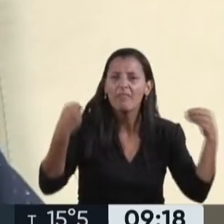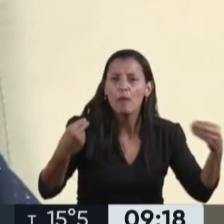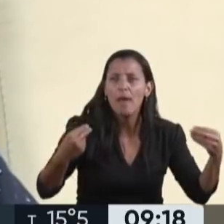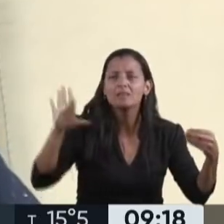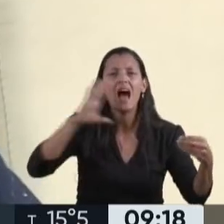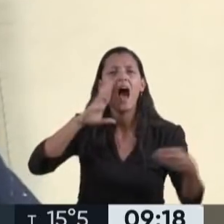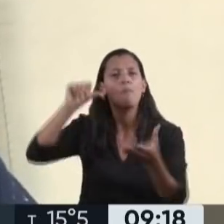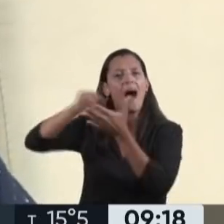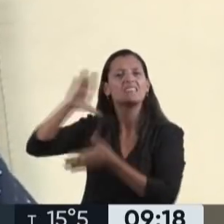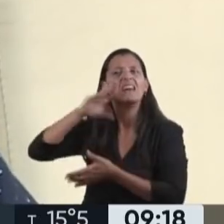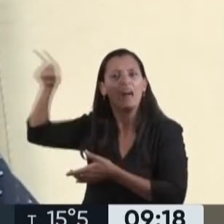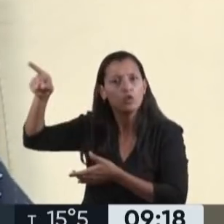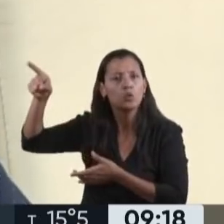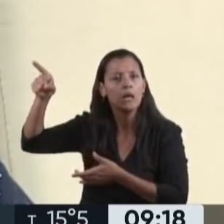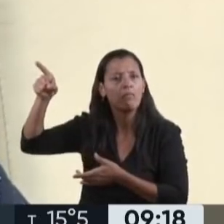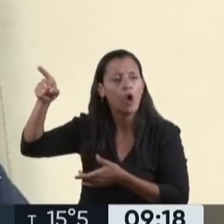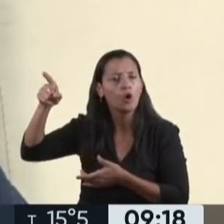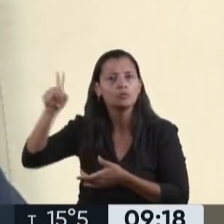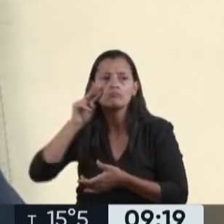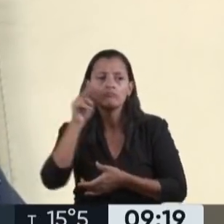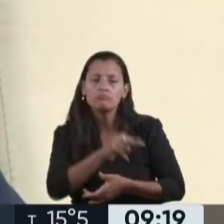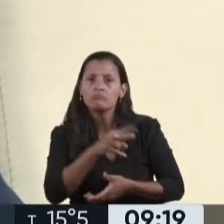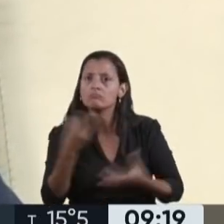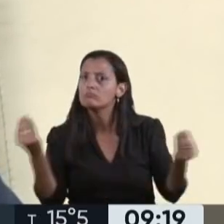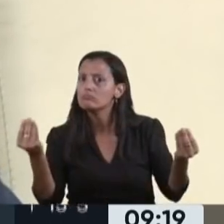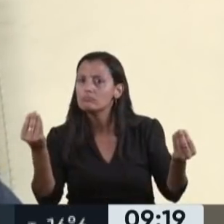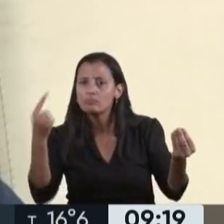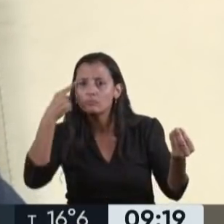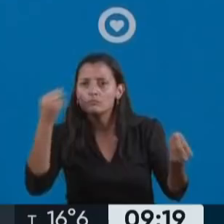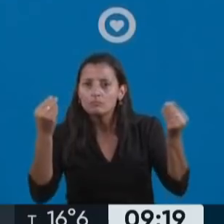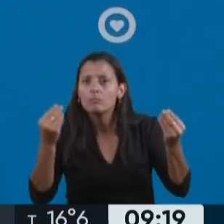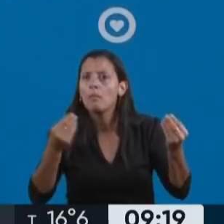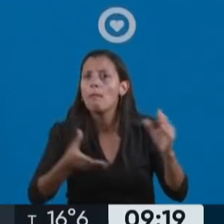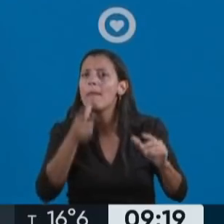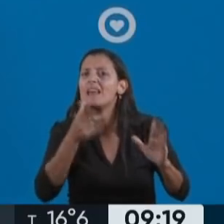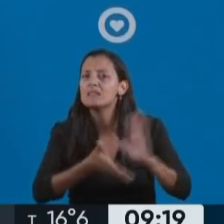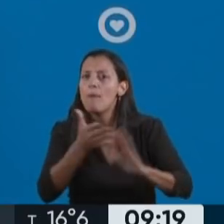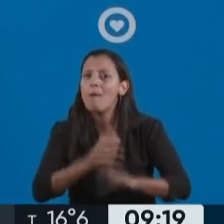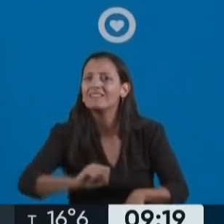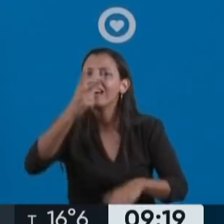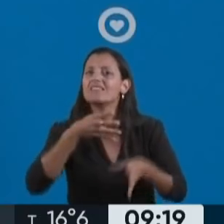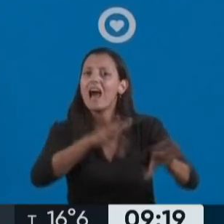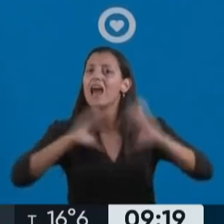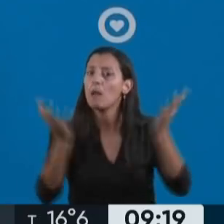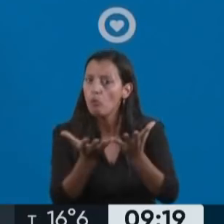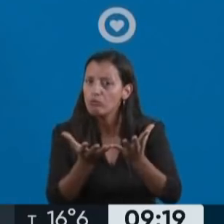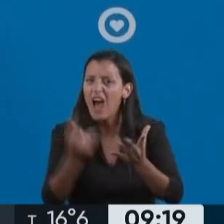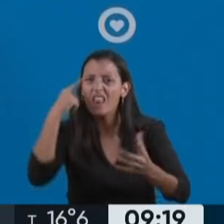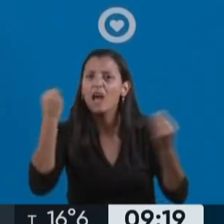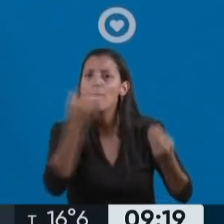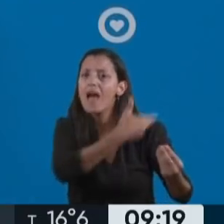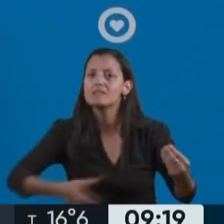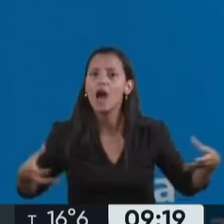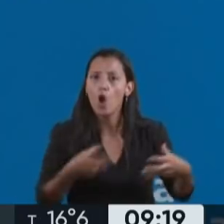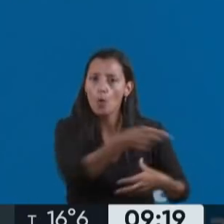un acercamiento tan directo, repito, en un contexto donde ya se habla de una tercera guerra mundial? Gracias. Bueno, muchas preguntas,